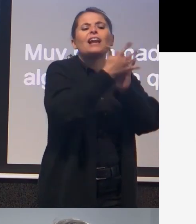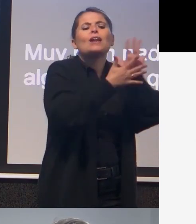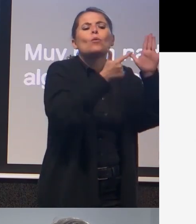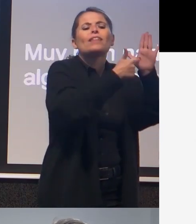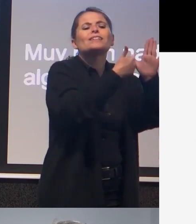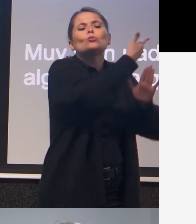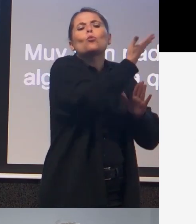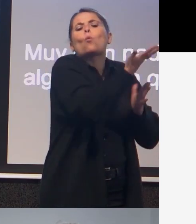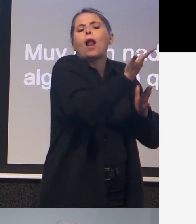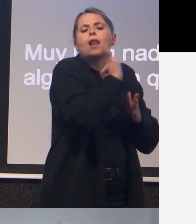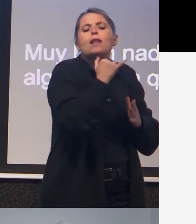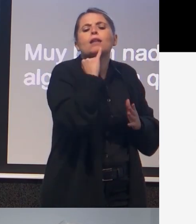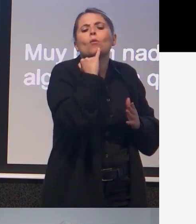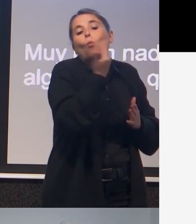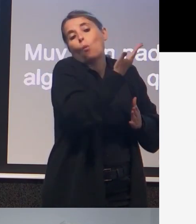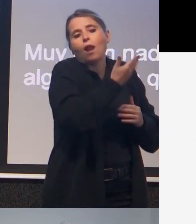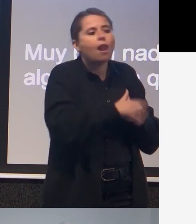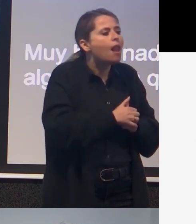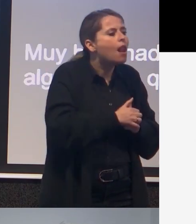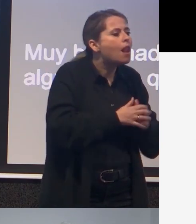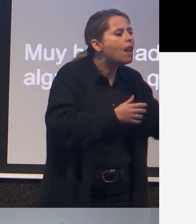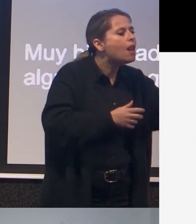es?